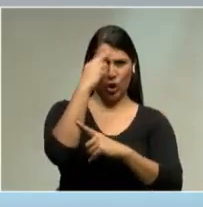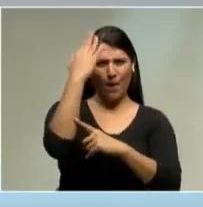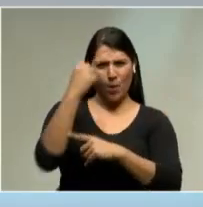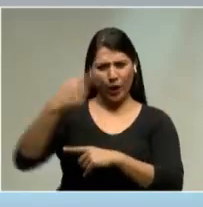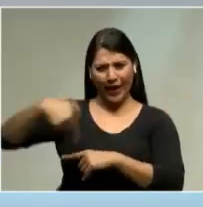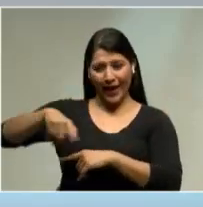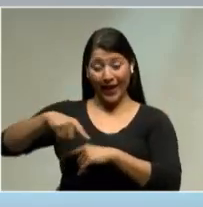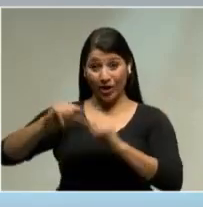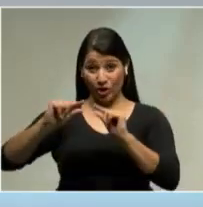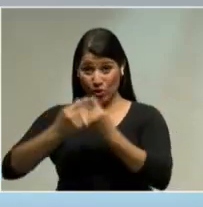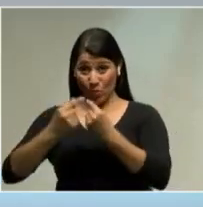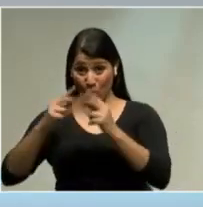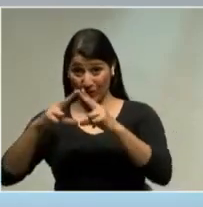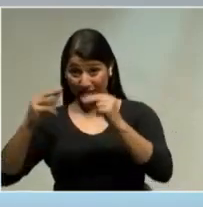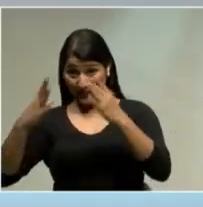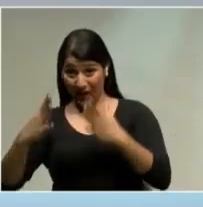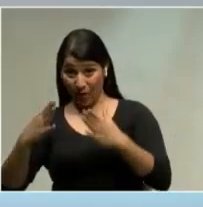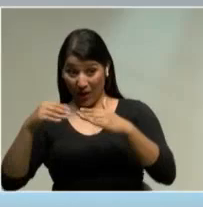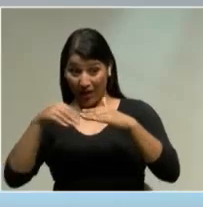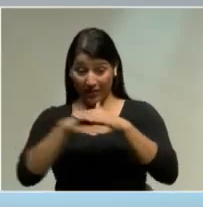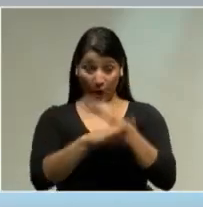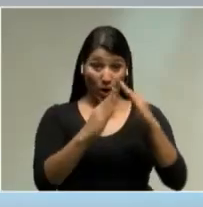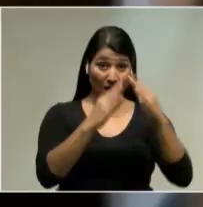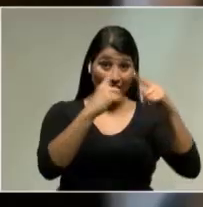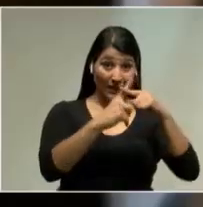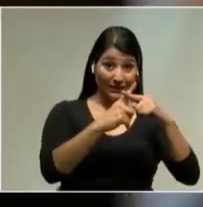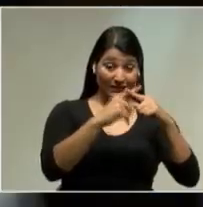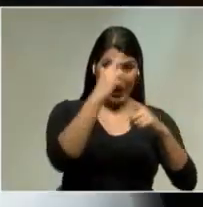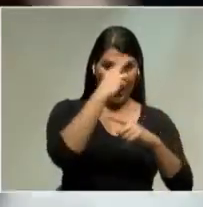Metropolitana en Managua y golpearon a un sacerdote.